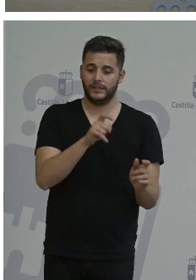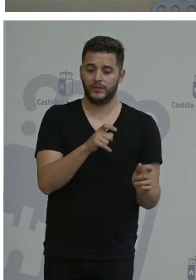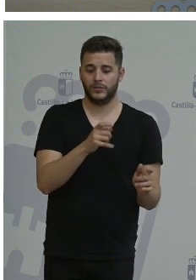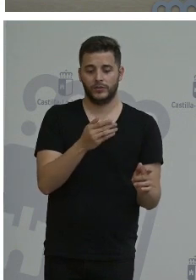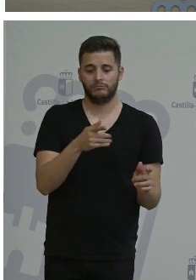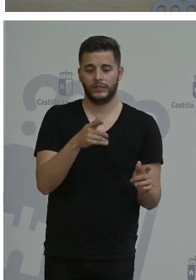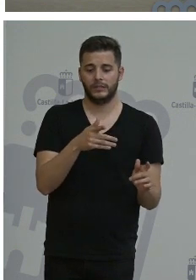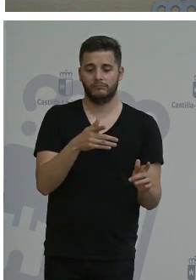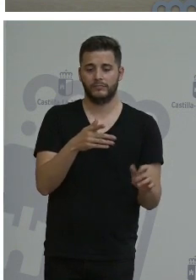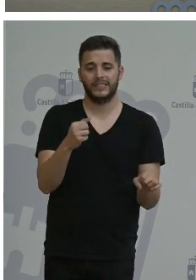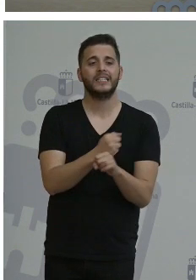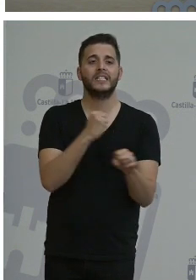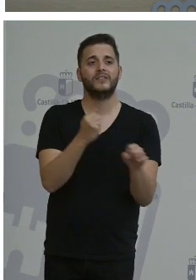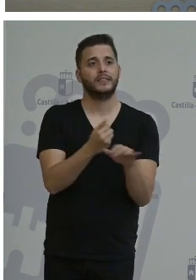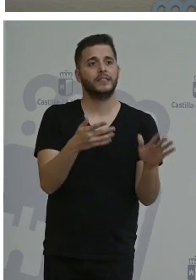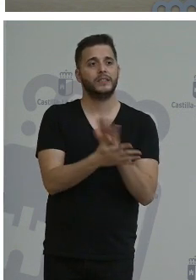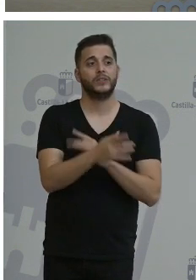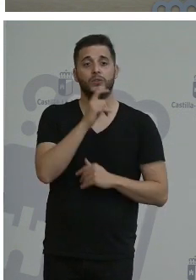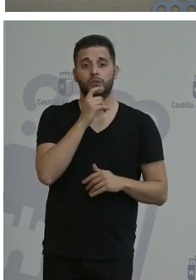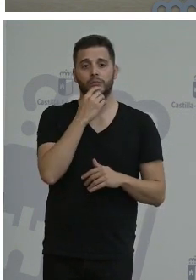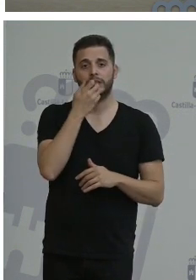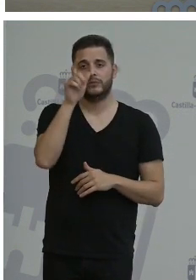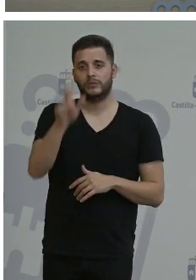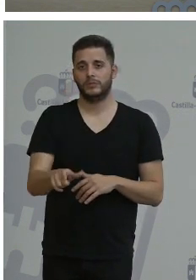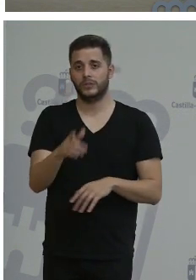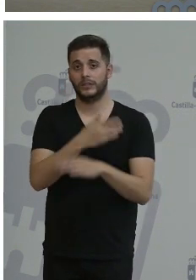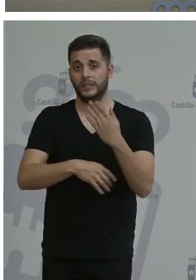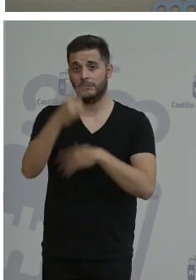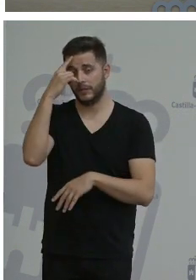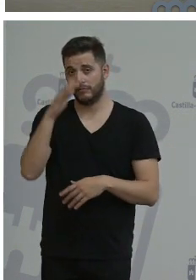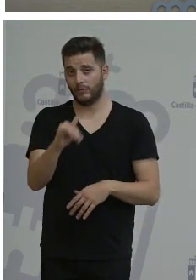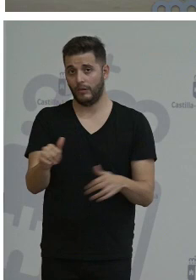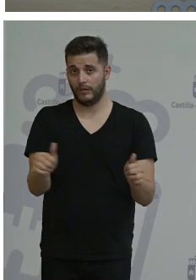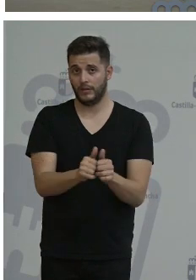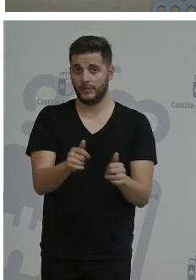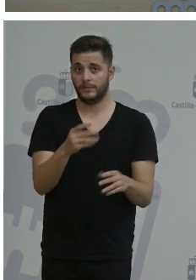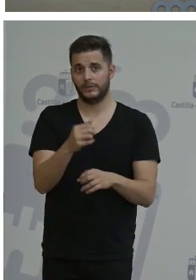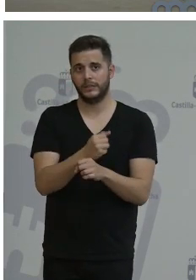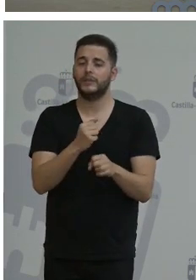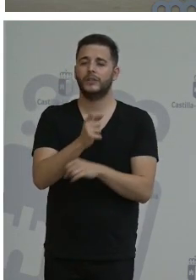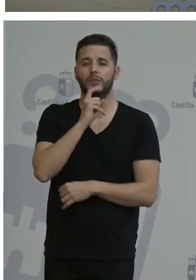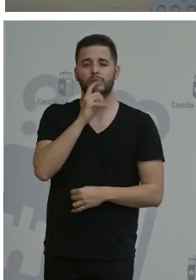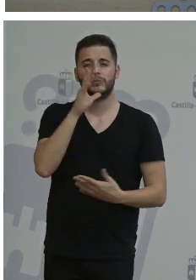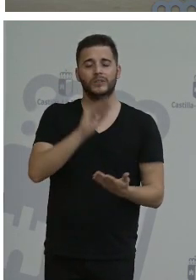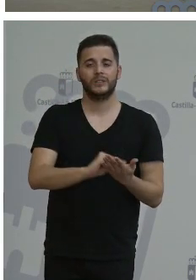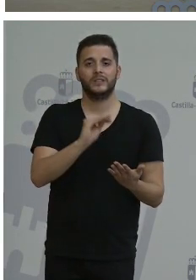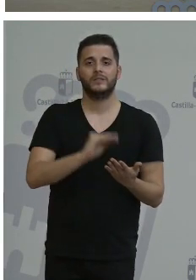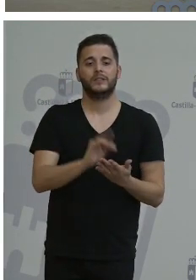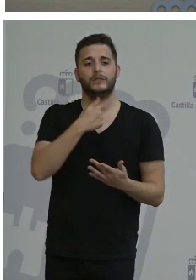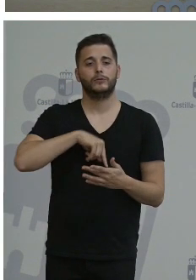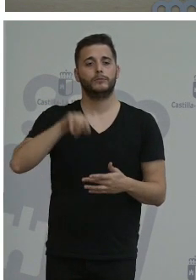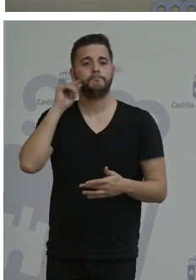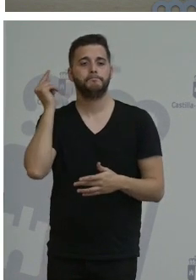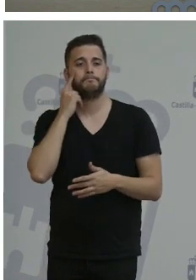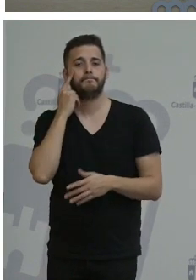sobre cómo trabajar con un compañero con discapacidad intelectual, porque sí que a veces nos encontramos que la discapacidad intelectual